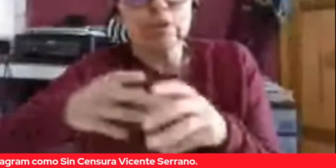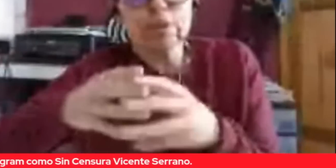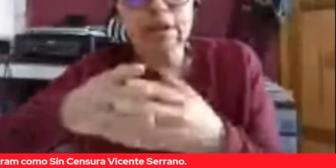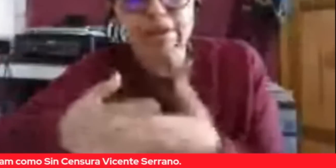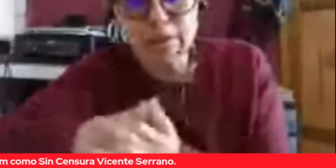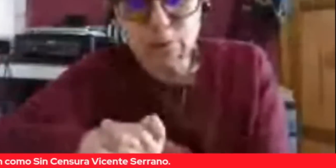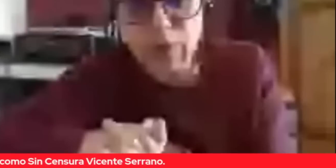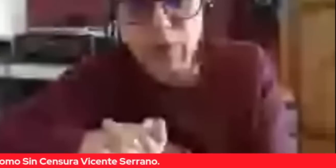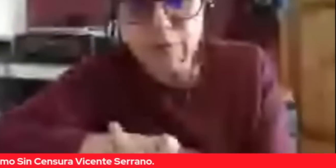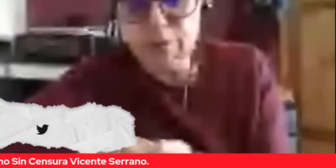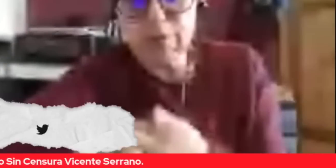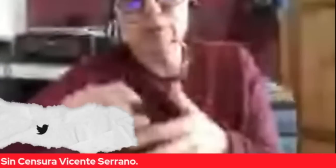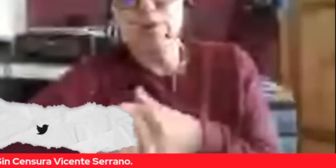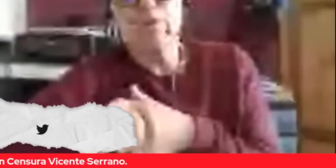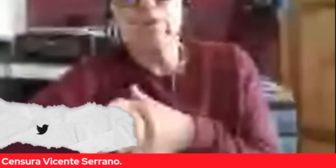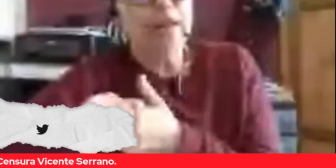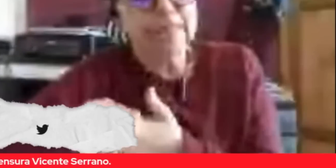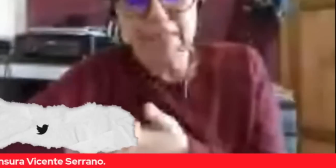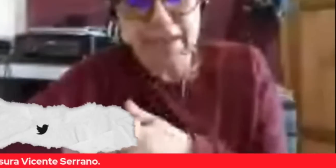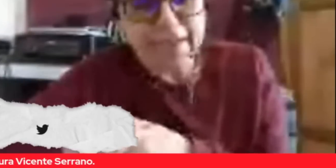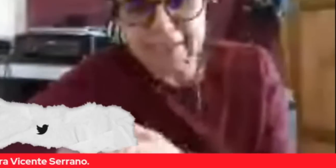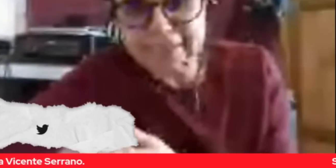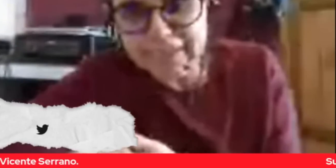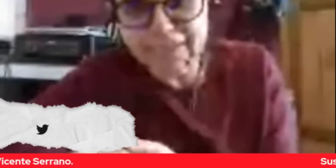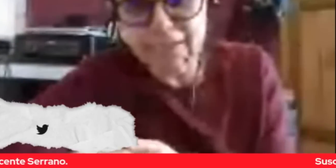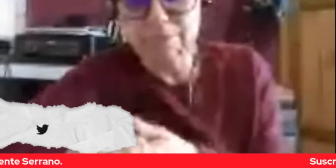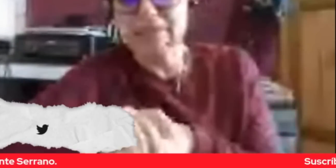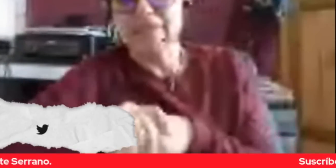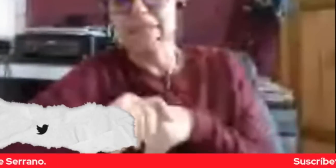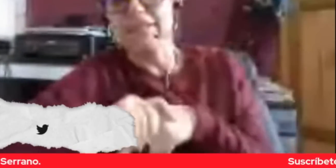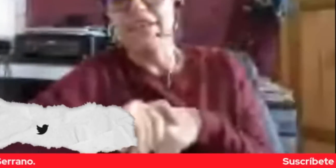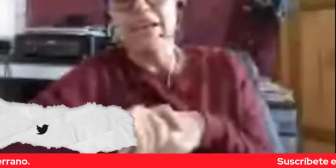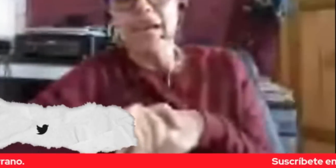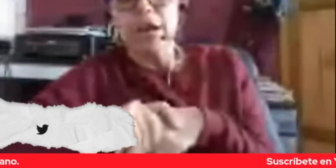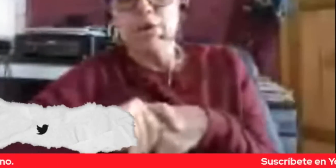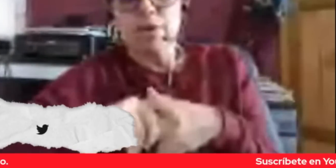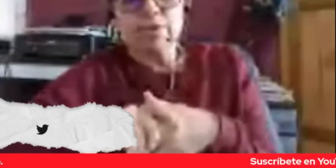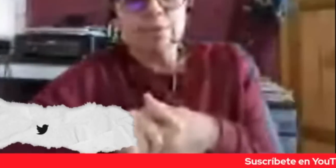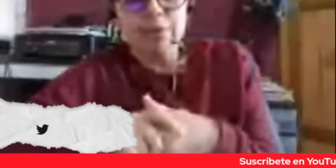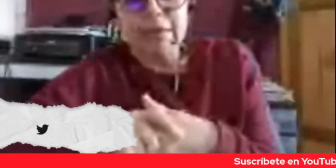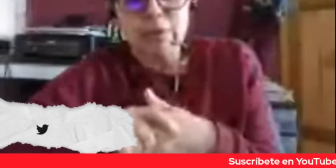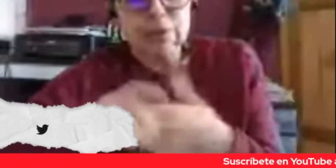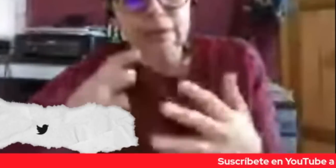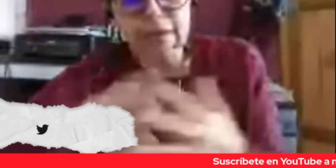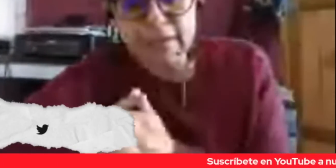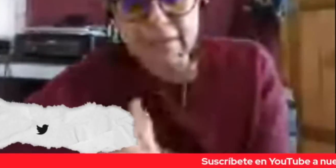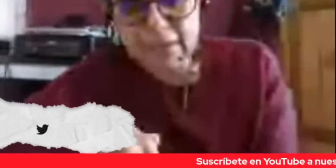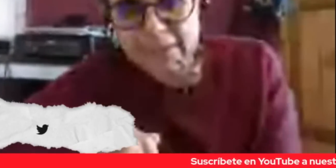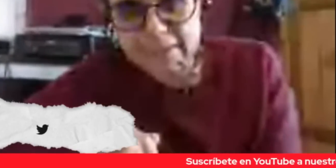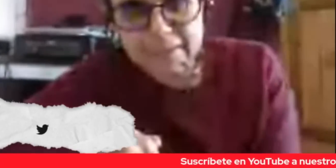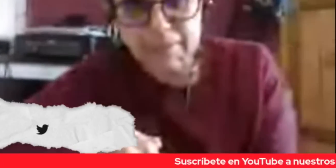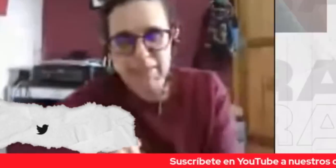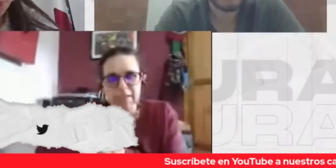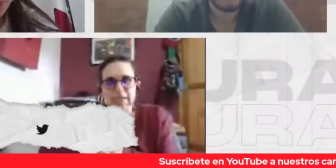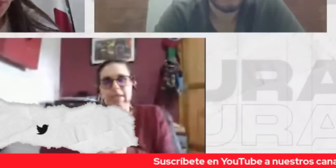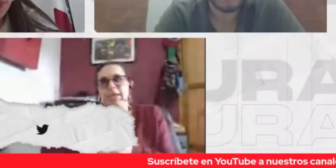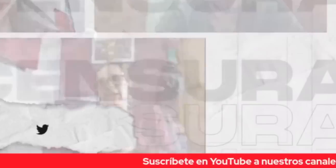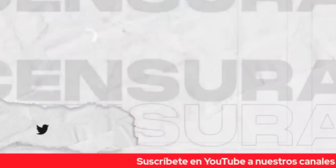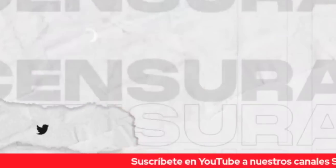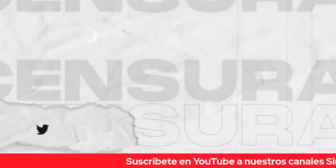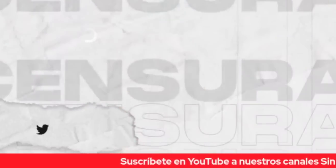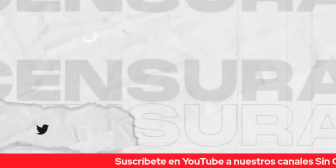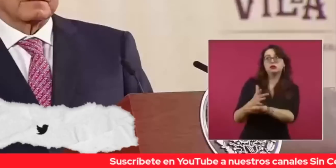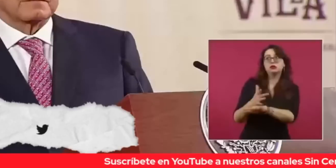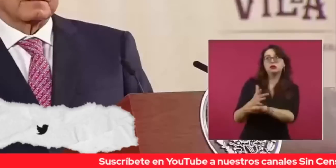es, no es un ejercicio nuevo, no es una ocurrencia reciente del presidente, no es porque no tiene nada que hacer a las 6 de la